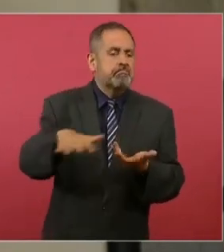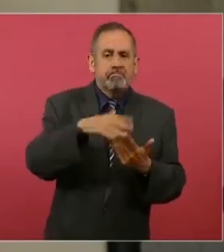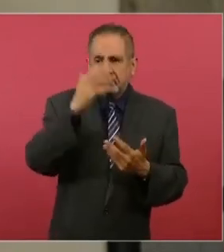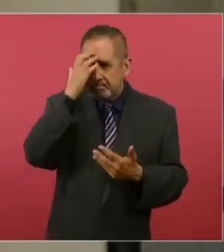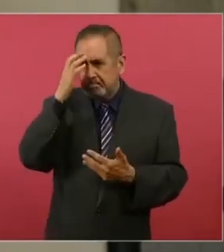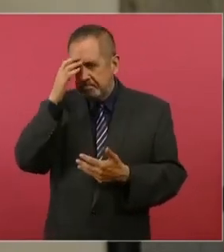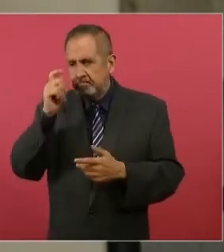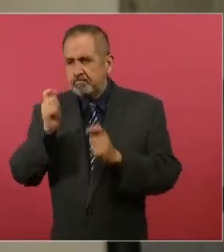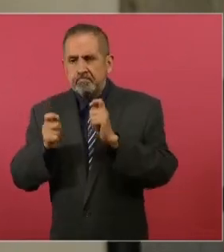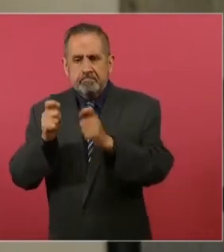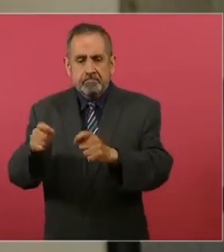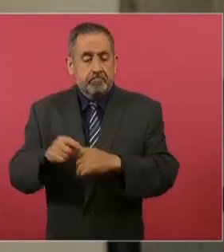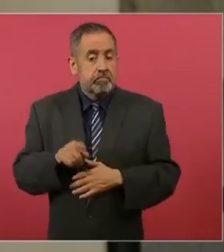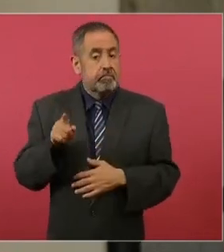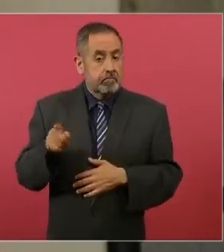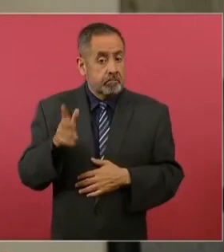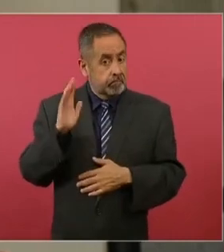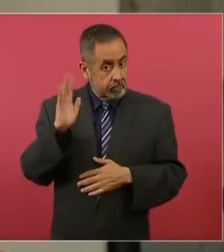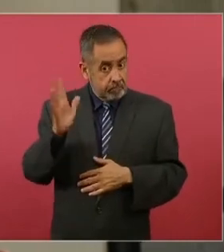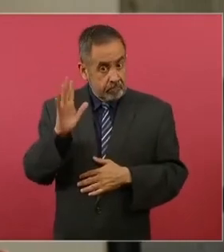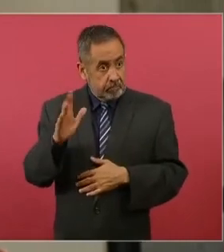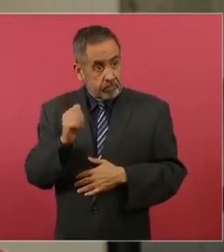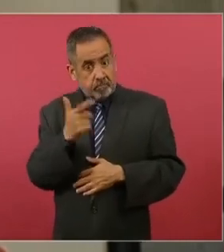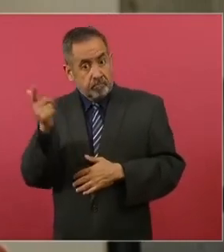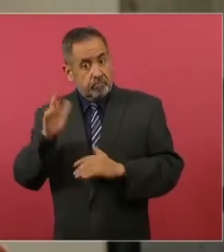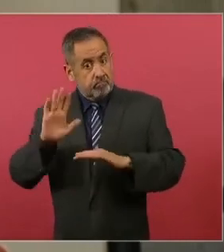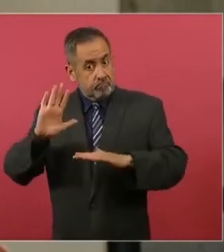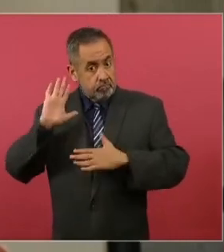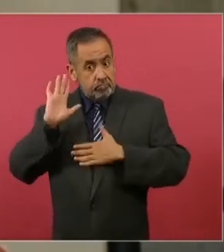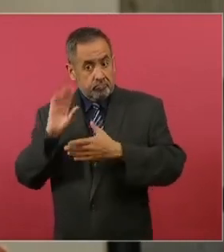ha logrado el compromiso de alguna inversión?